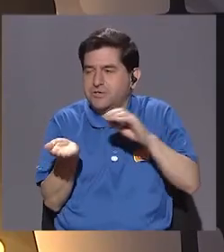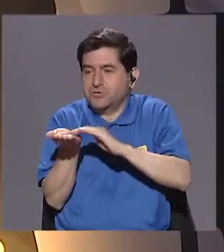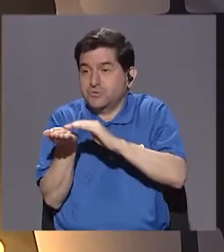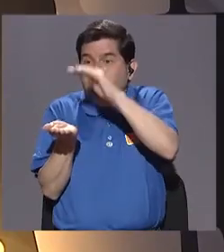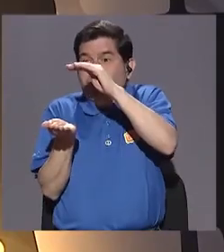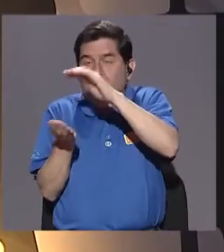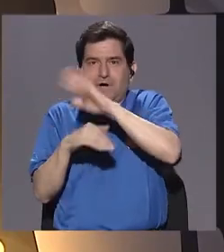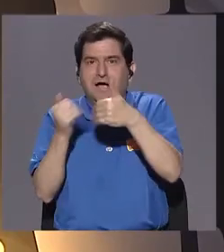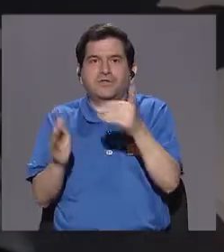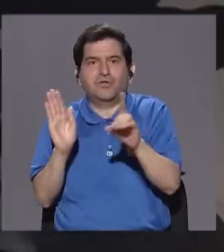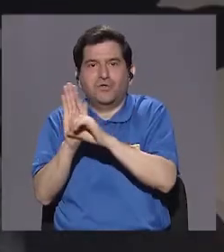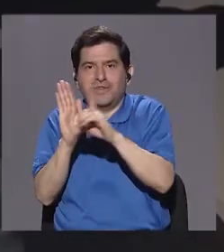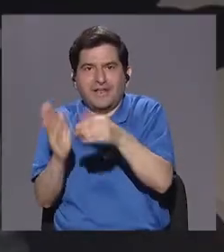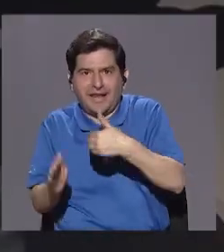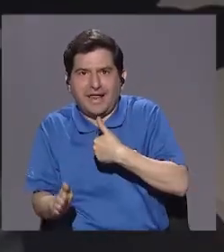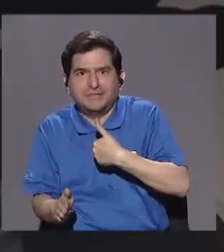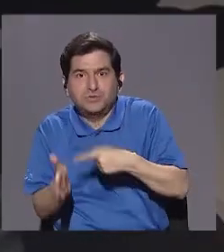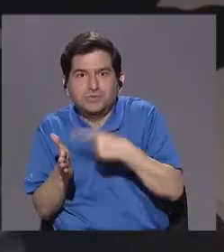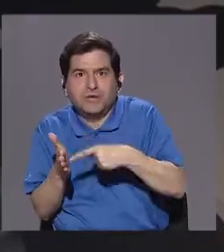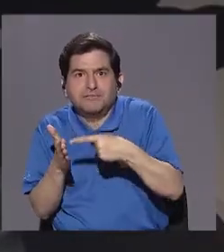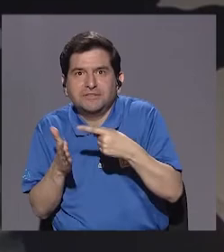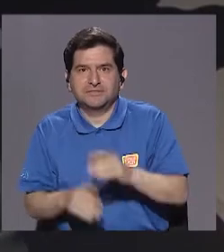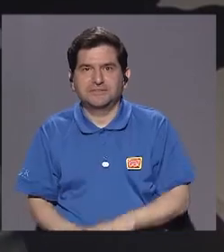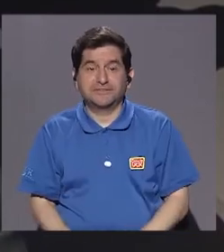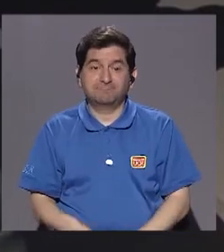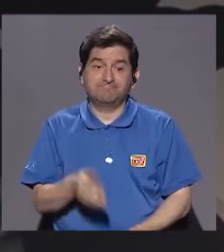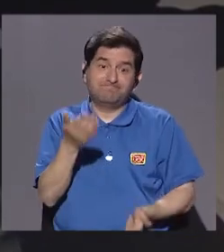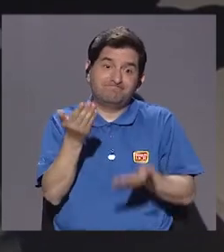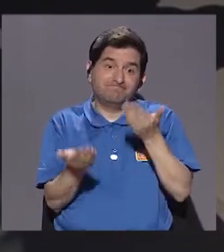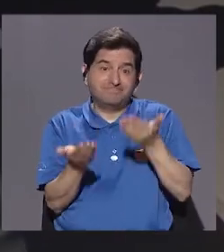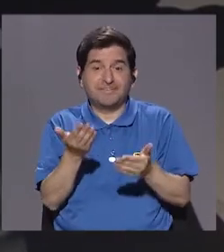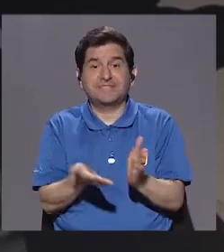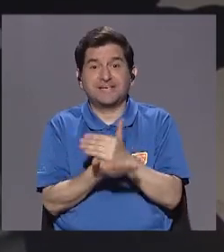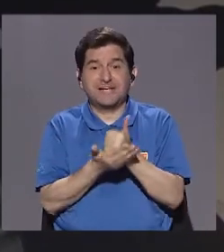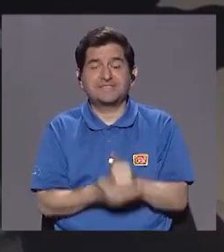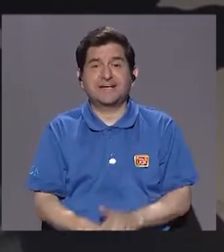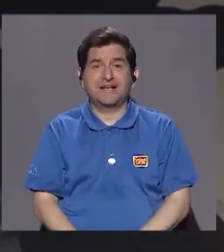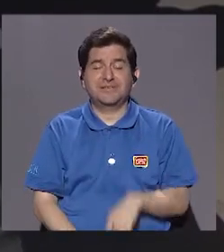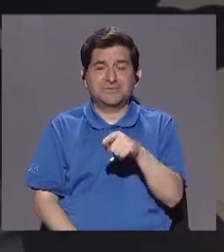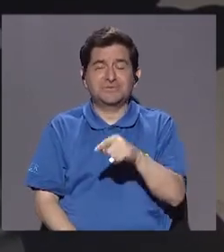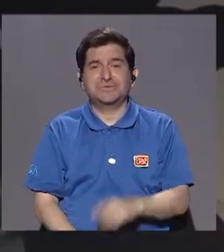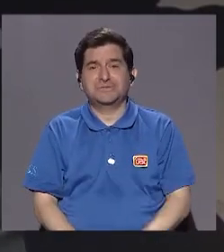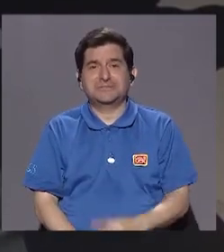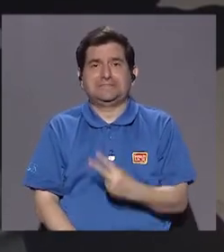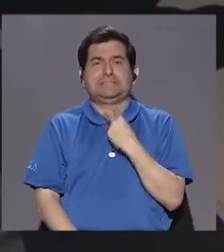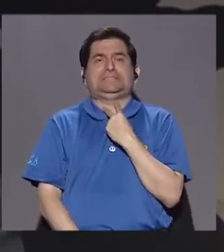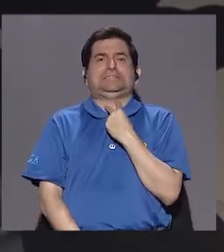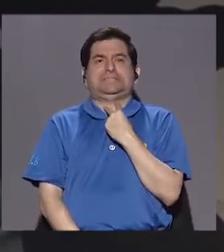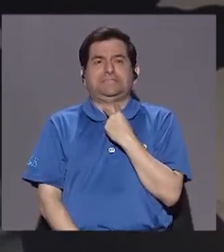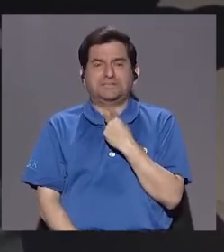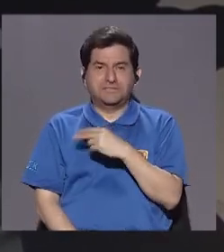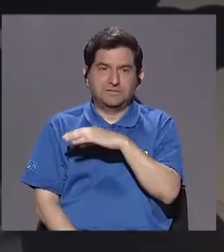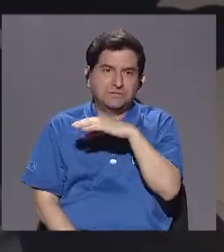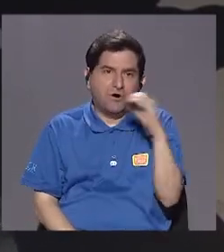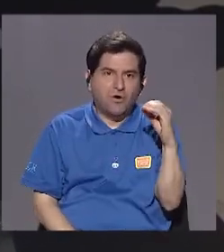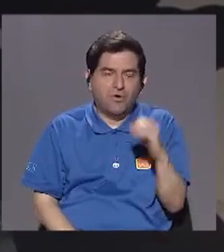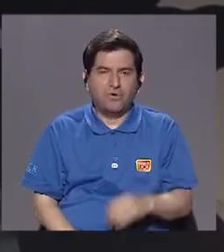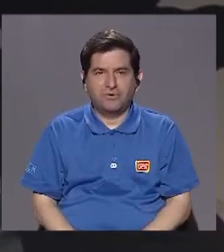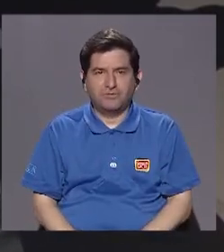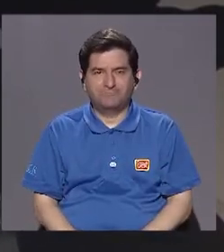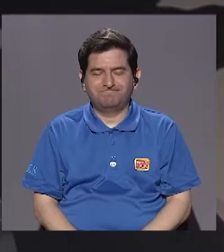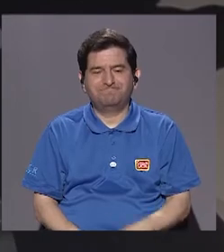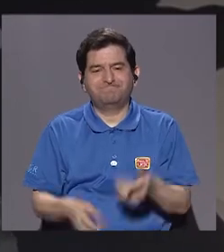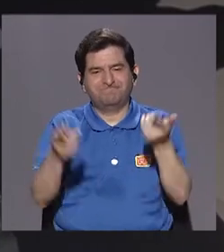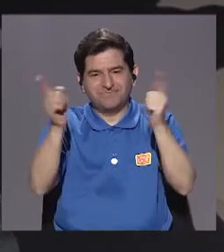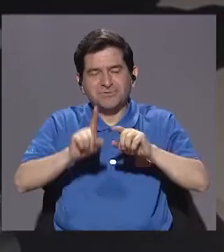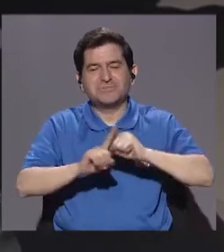todo lo que tenía derecho en aquellos casos es donde tal vez muchos han caído web donde tal vez se han dado